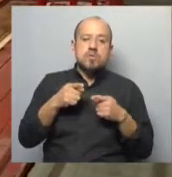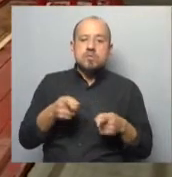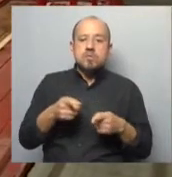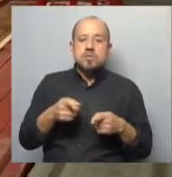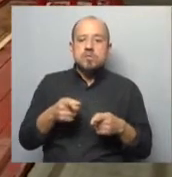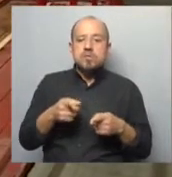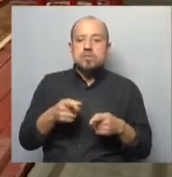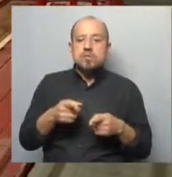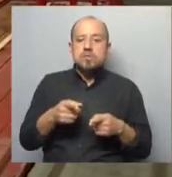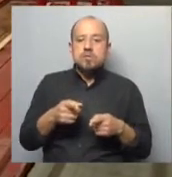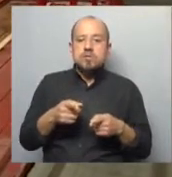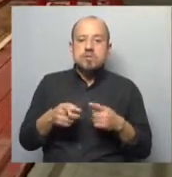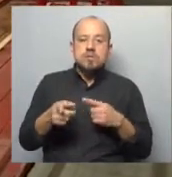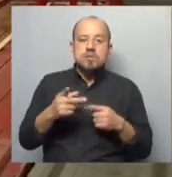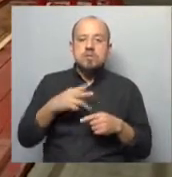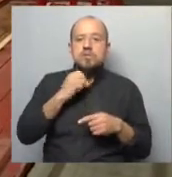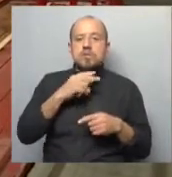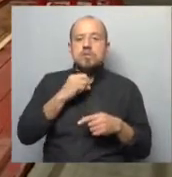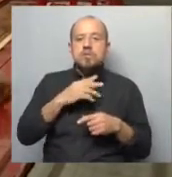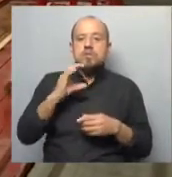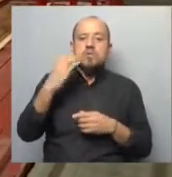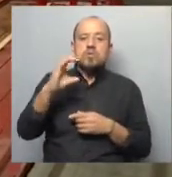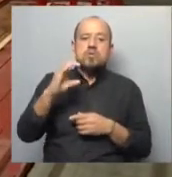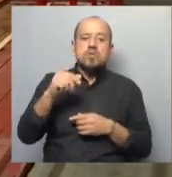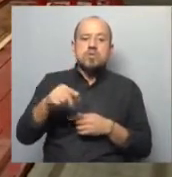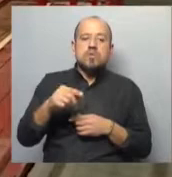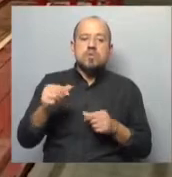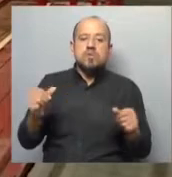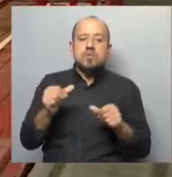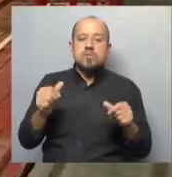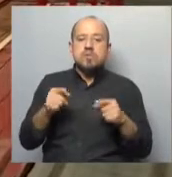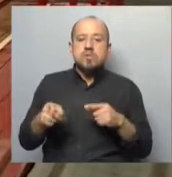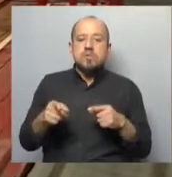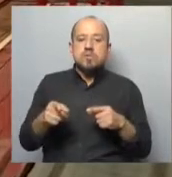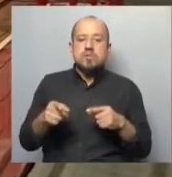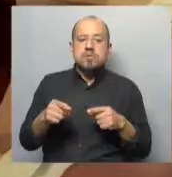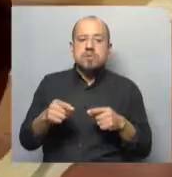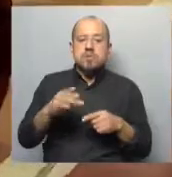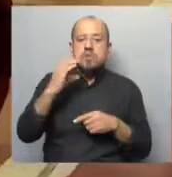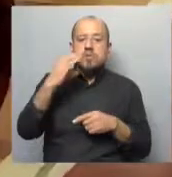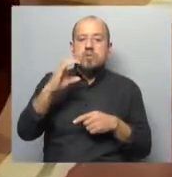se juntaron los muchachos del club y fundaron el club.